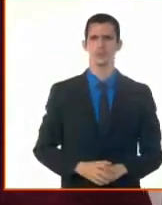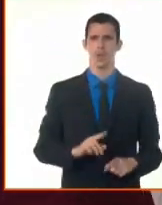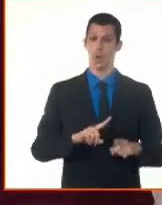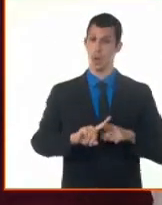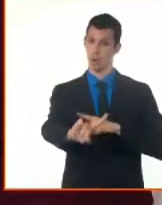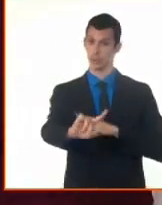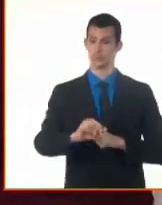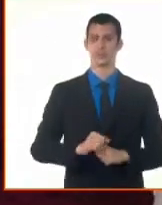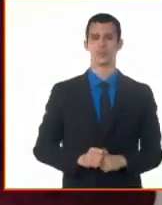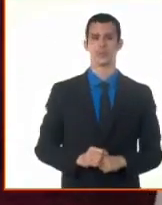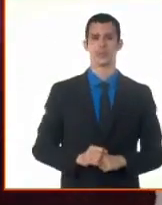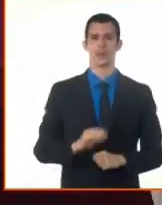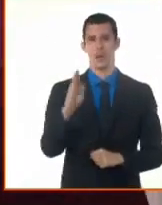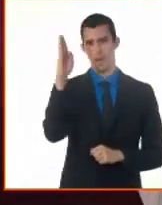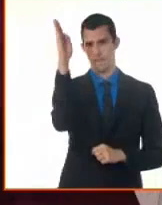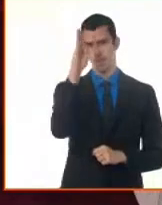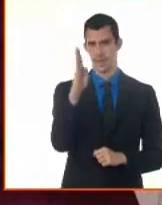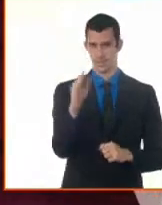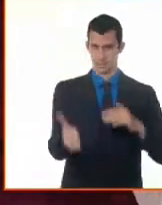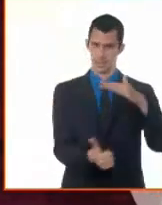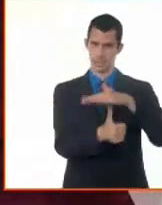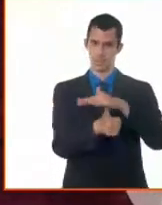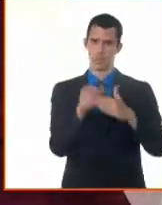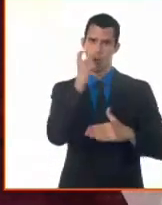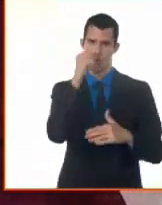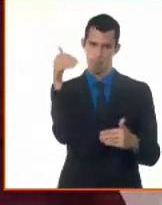unasur estamos hablando de un gigante claro